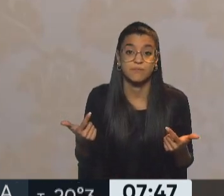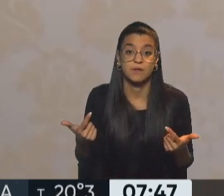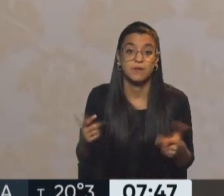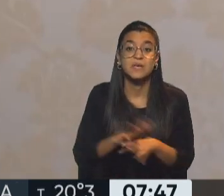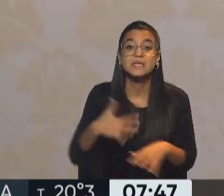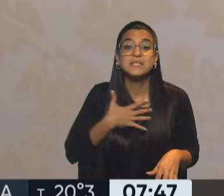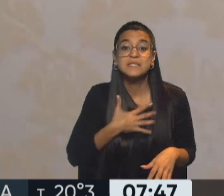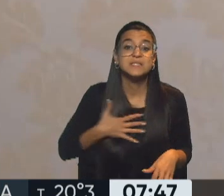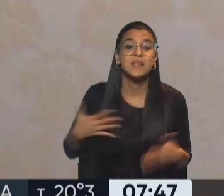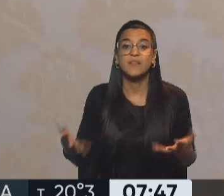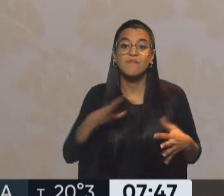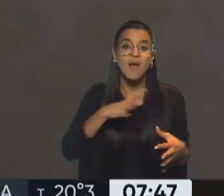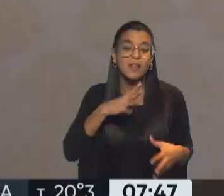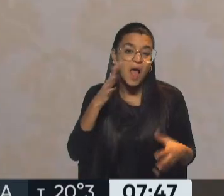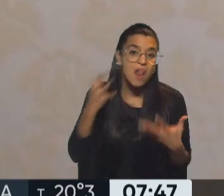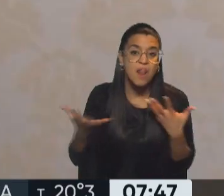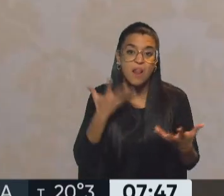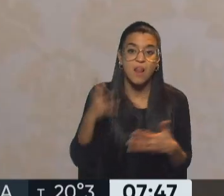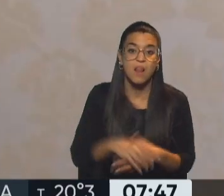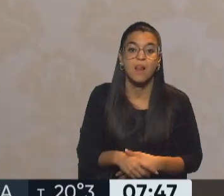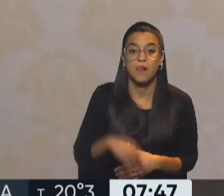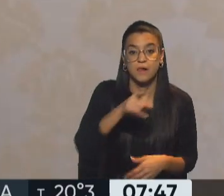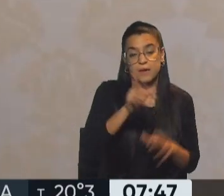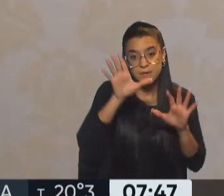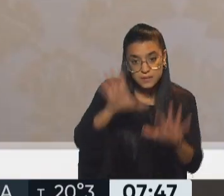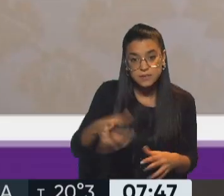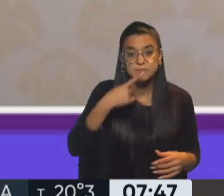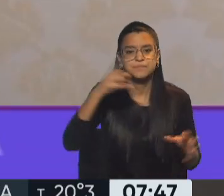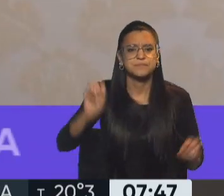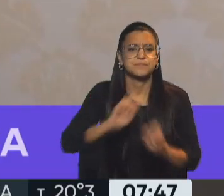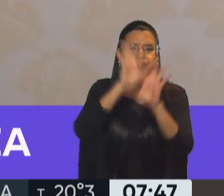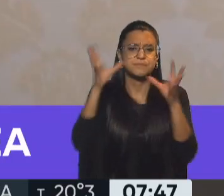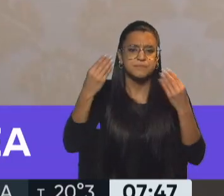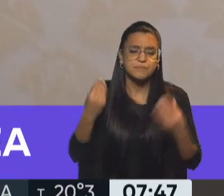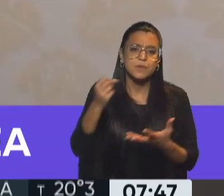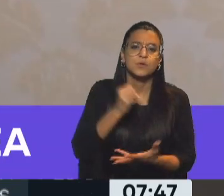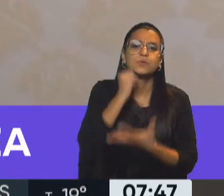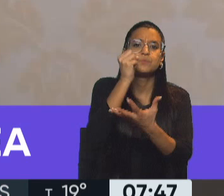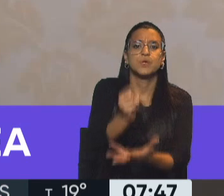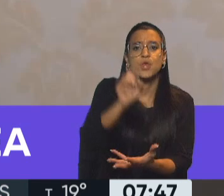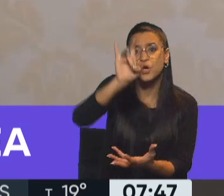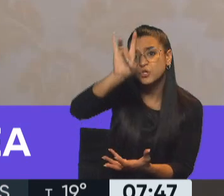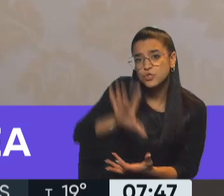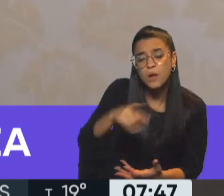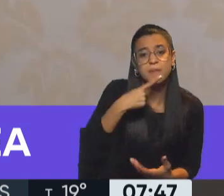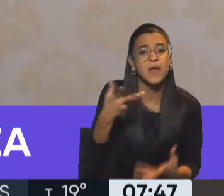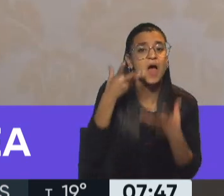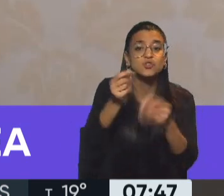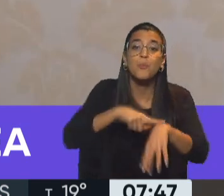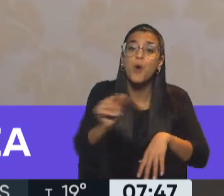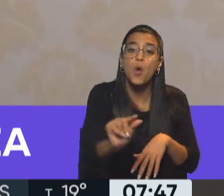siente que le falta algo siendo esto así queda claro que los subsidios solo pueden ser una ayuda